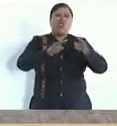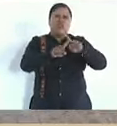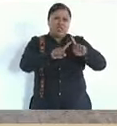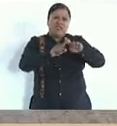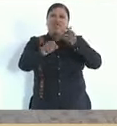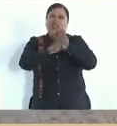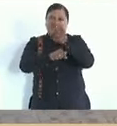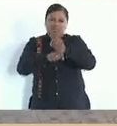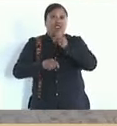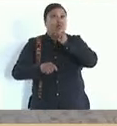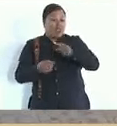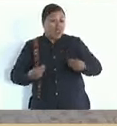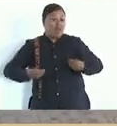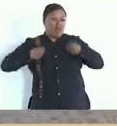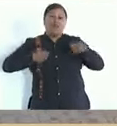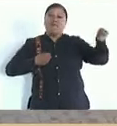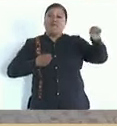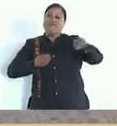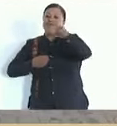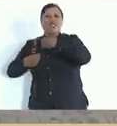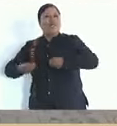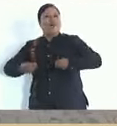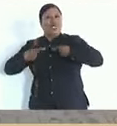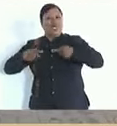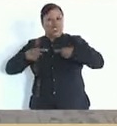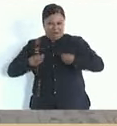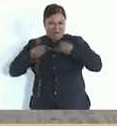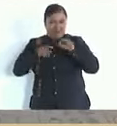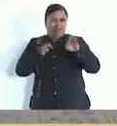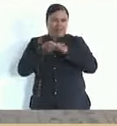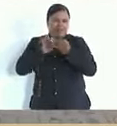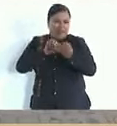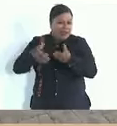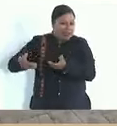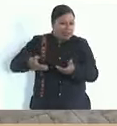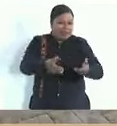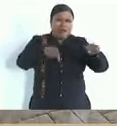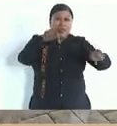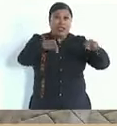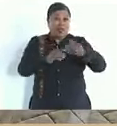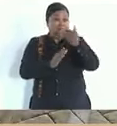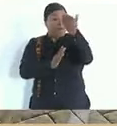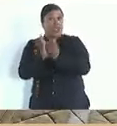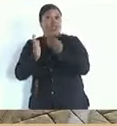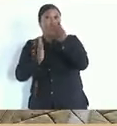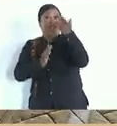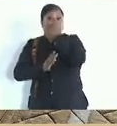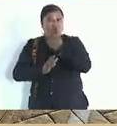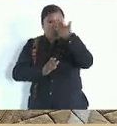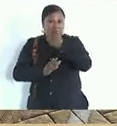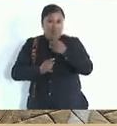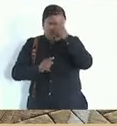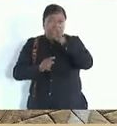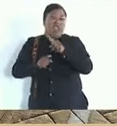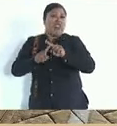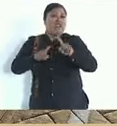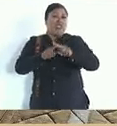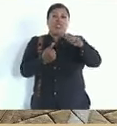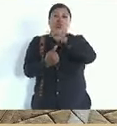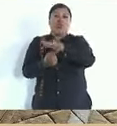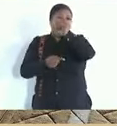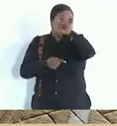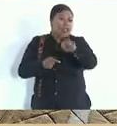vida cotidiana de sus habitantes, pues han reducido en promedio 3 horas de viaje para muchas de las comunidades, acercando